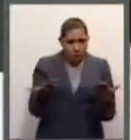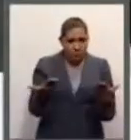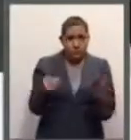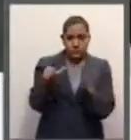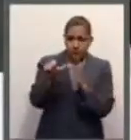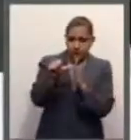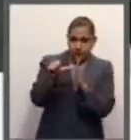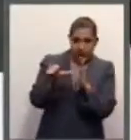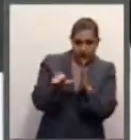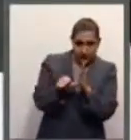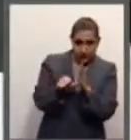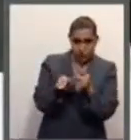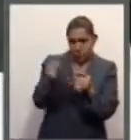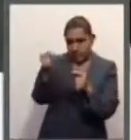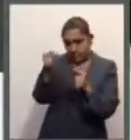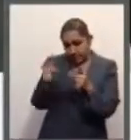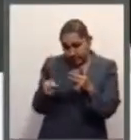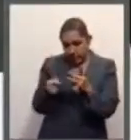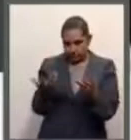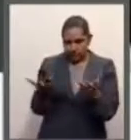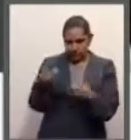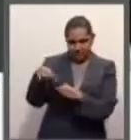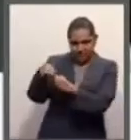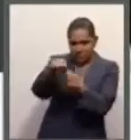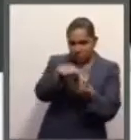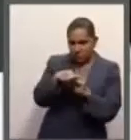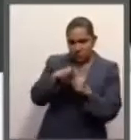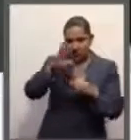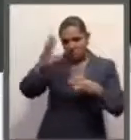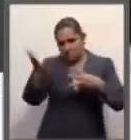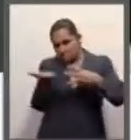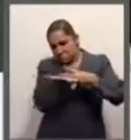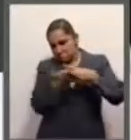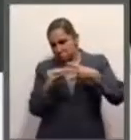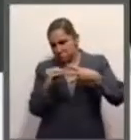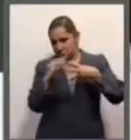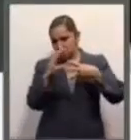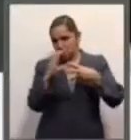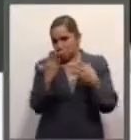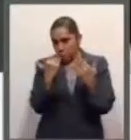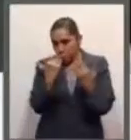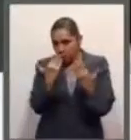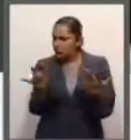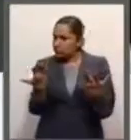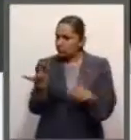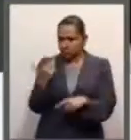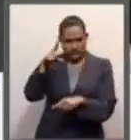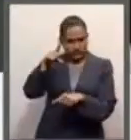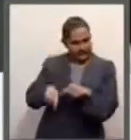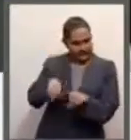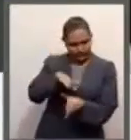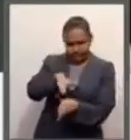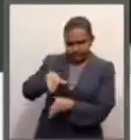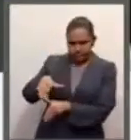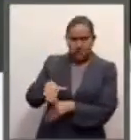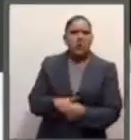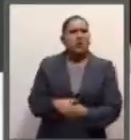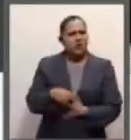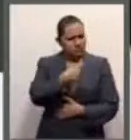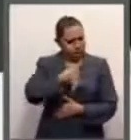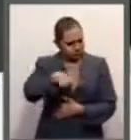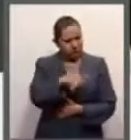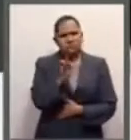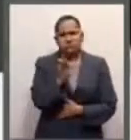artículos que no alcanzaron la mayoría calificada y estamos dispuestos